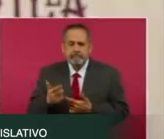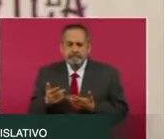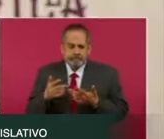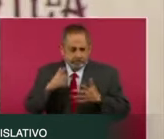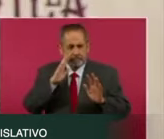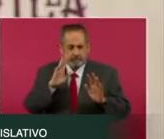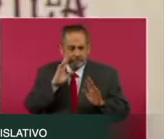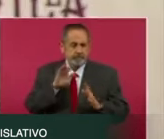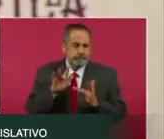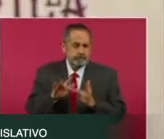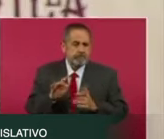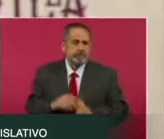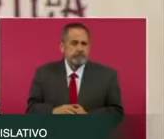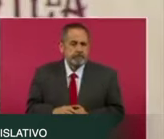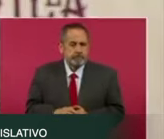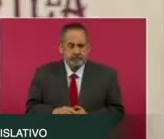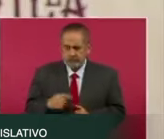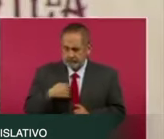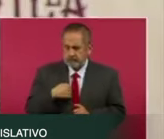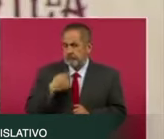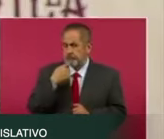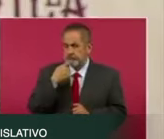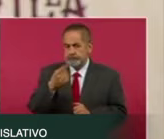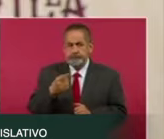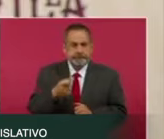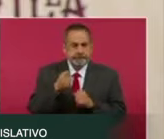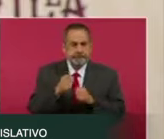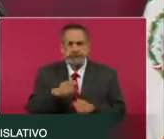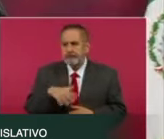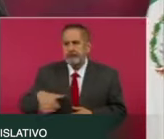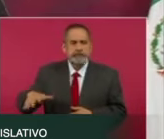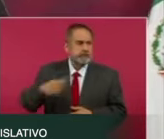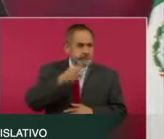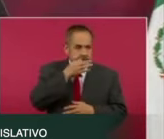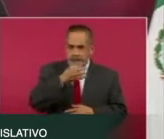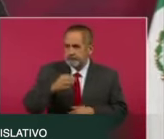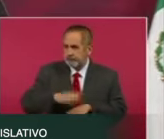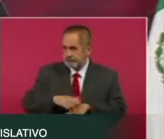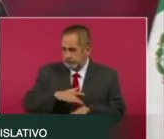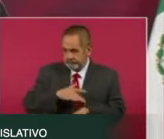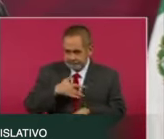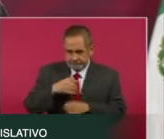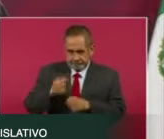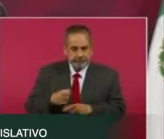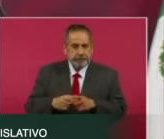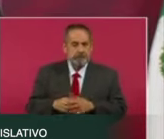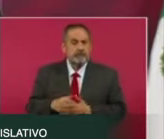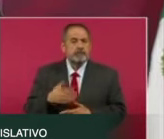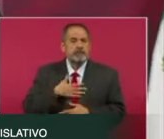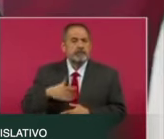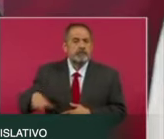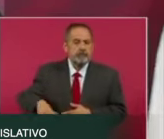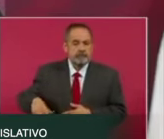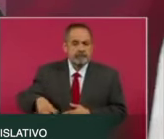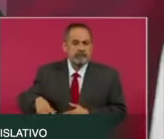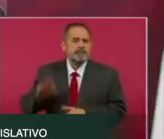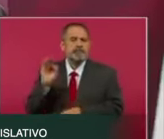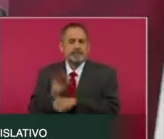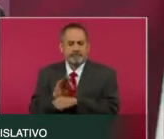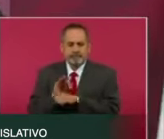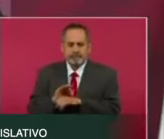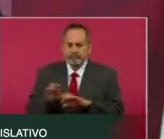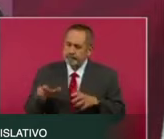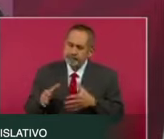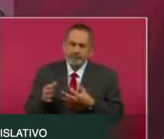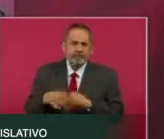Instituto de Salud para el Bienestar, el INSABI, dar recursos provenientes del turismo extranjero a la Sedena y asignarle